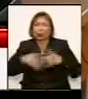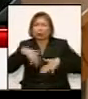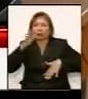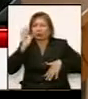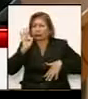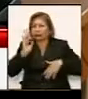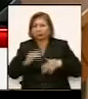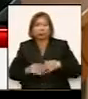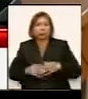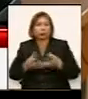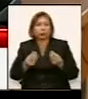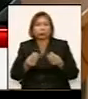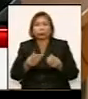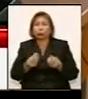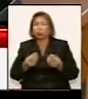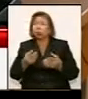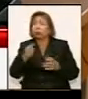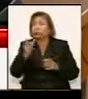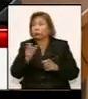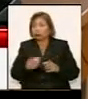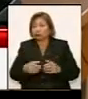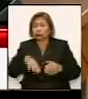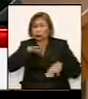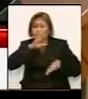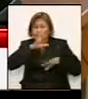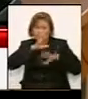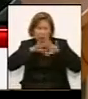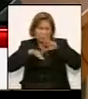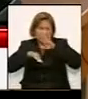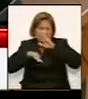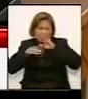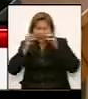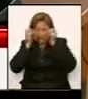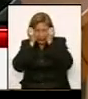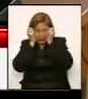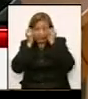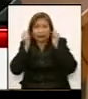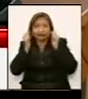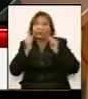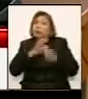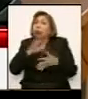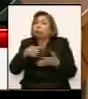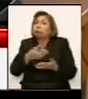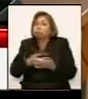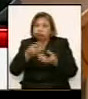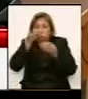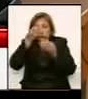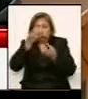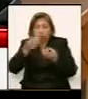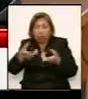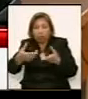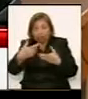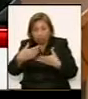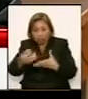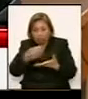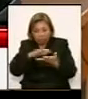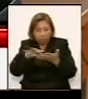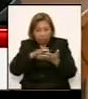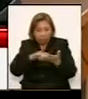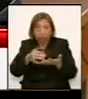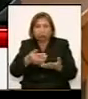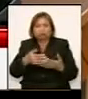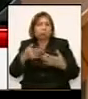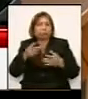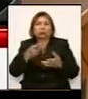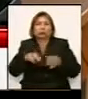encontramos con muchas personas tenían frustración e impotencia al recibir esta cantidad de mensajes sentían inseguridad